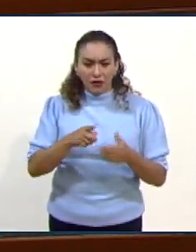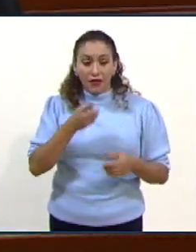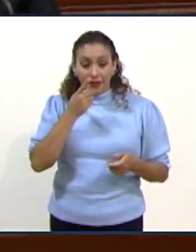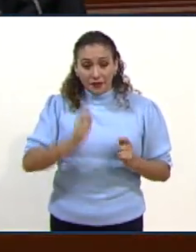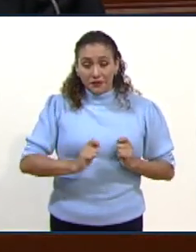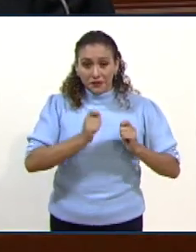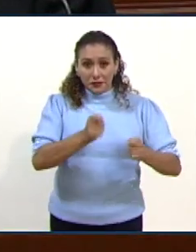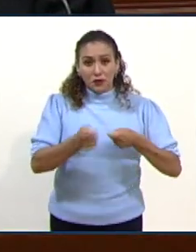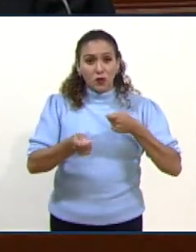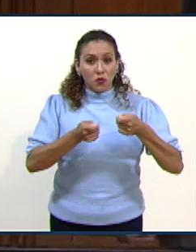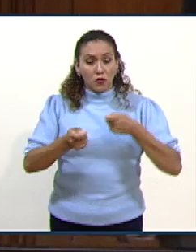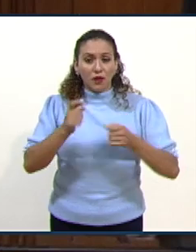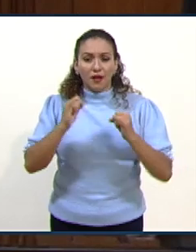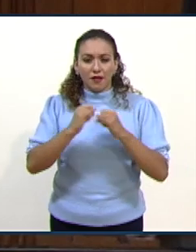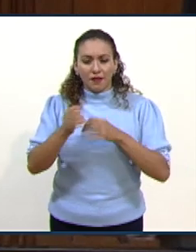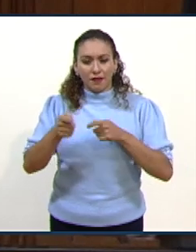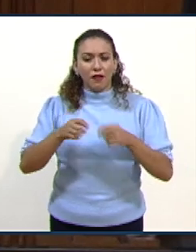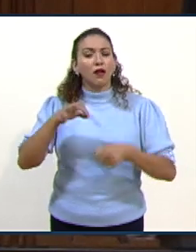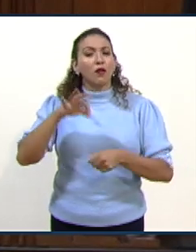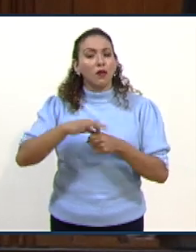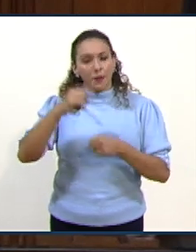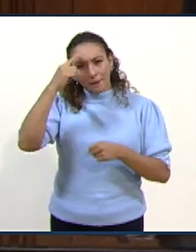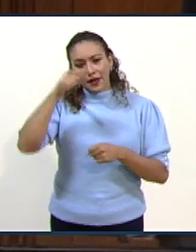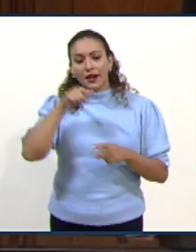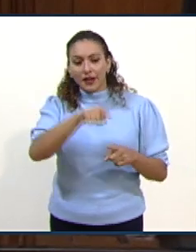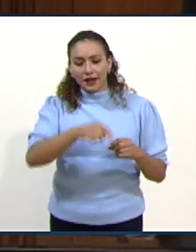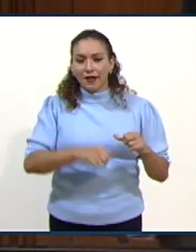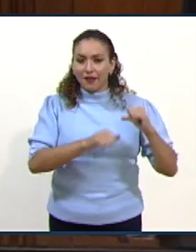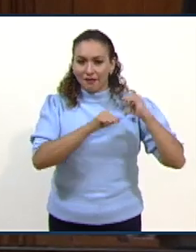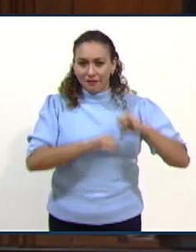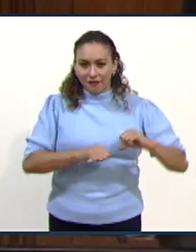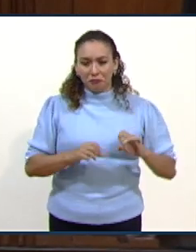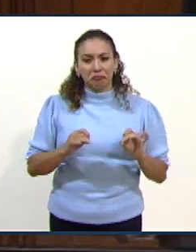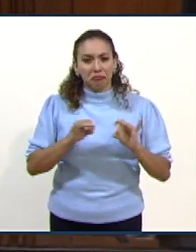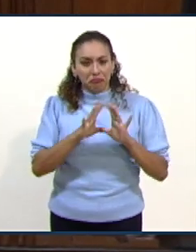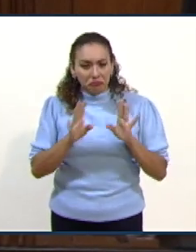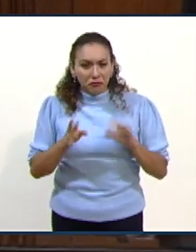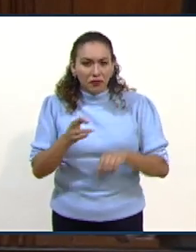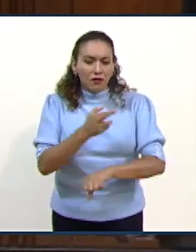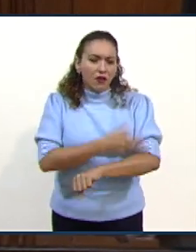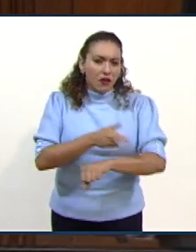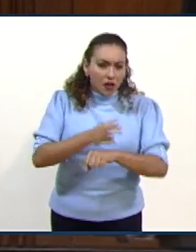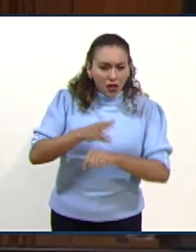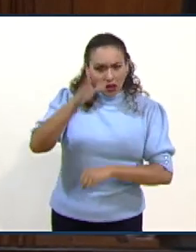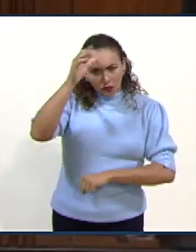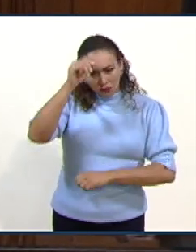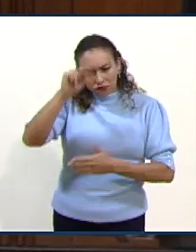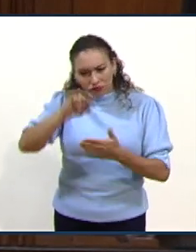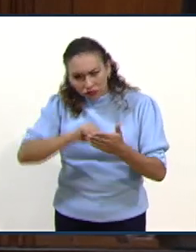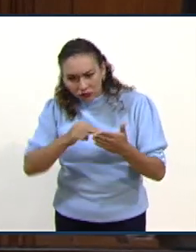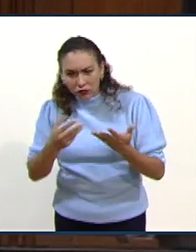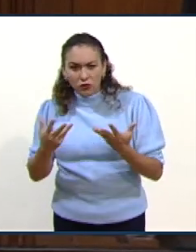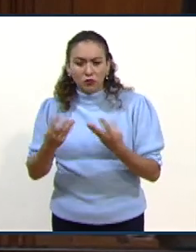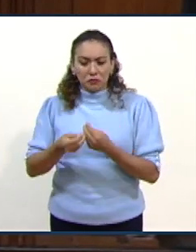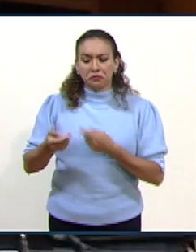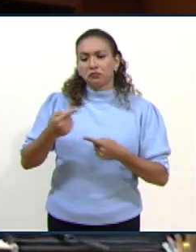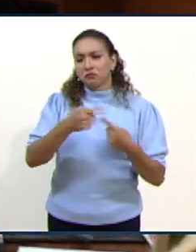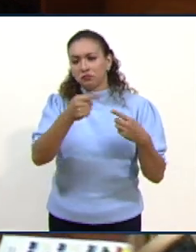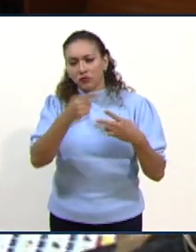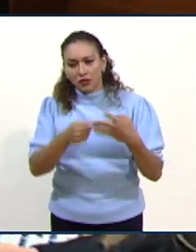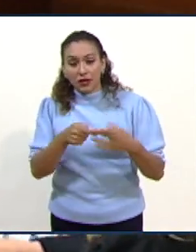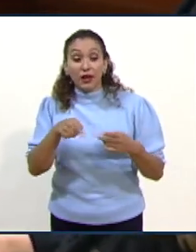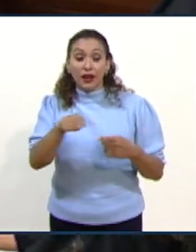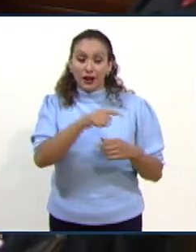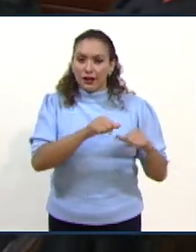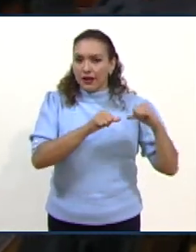del Instituto Electoral para concertar y celebrar, en los casos que estime necesarios, convenios de coordinación con las instancias que requiera, con el